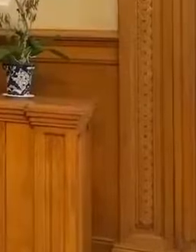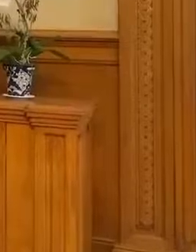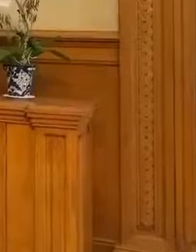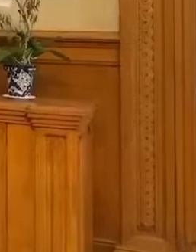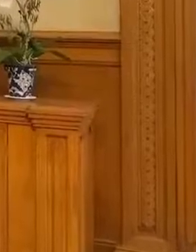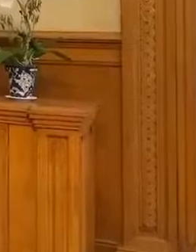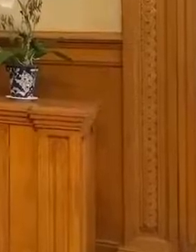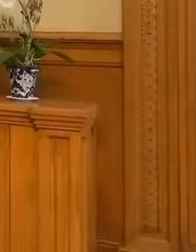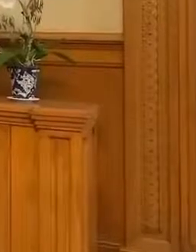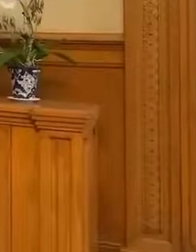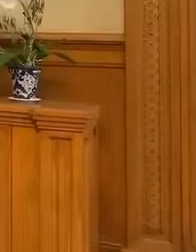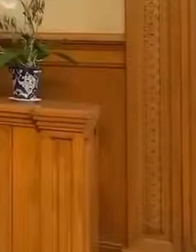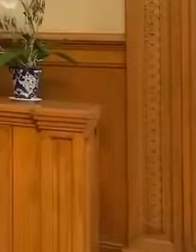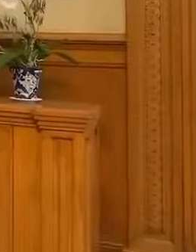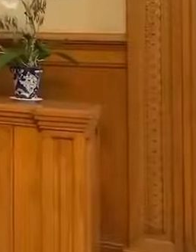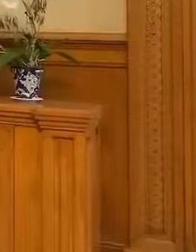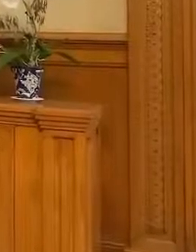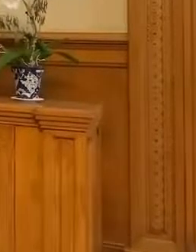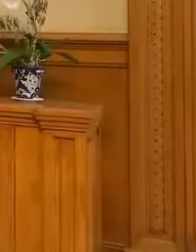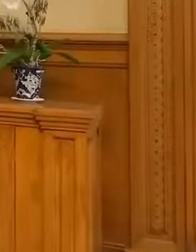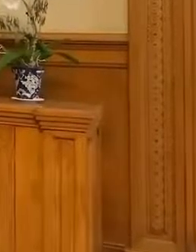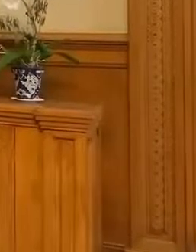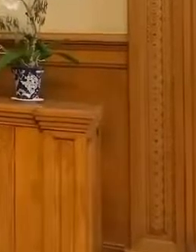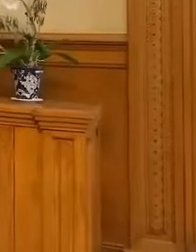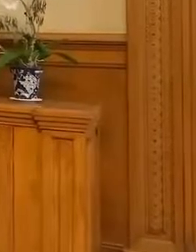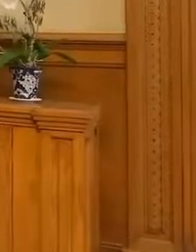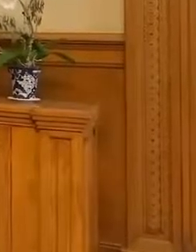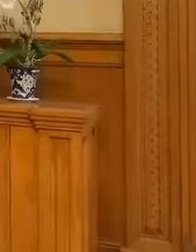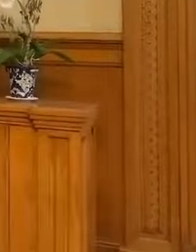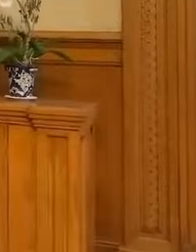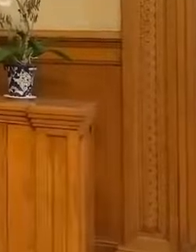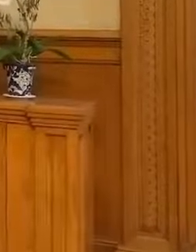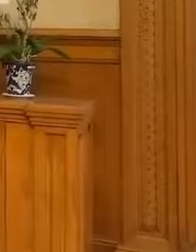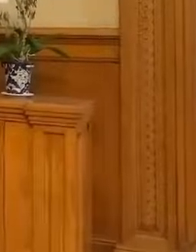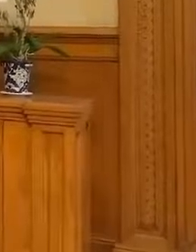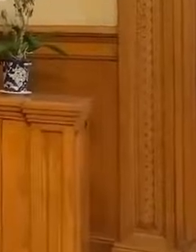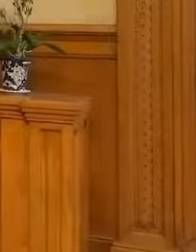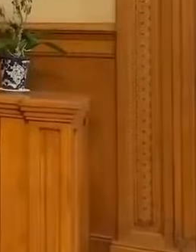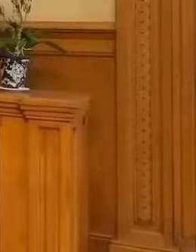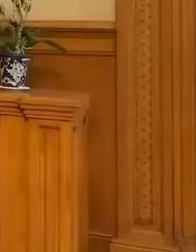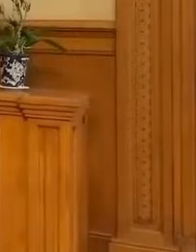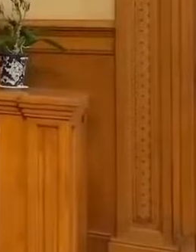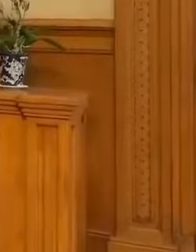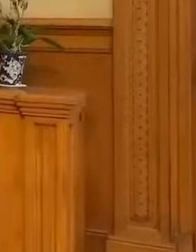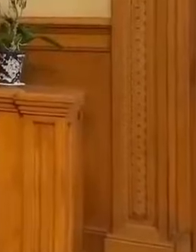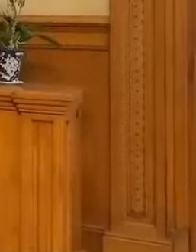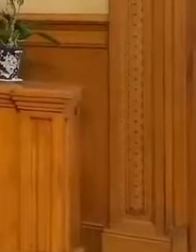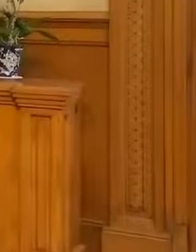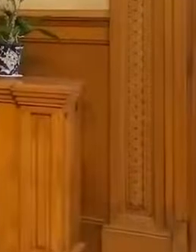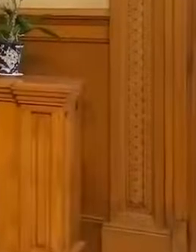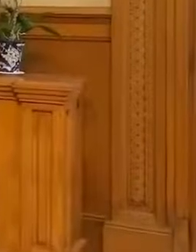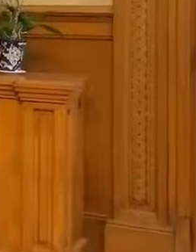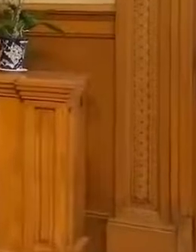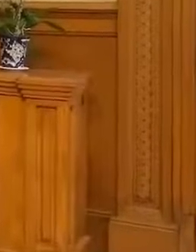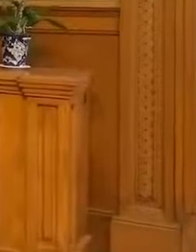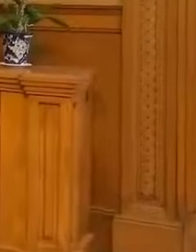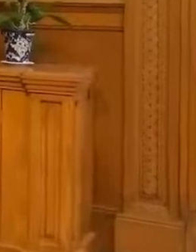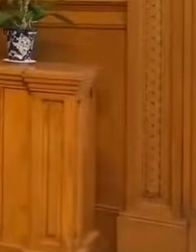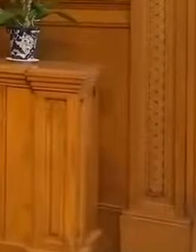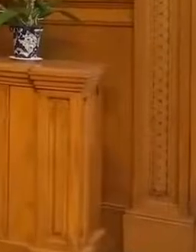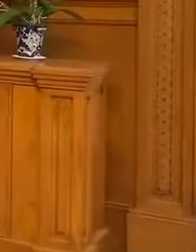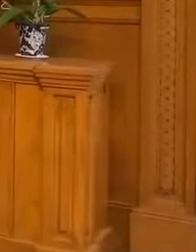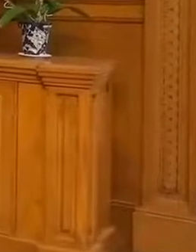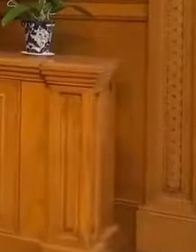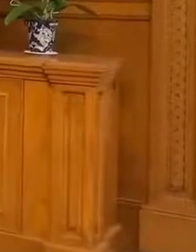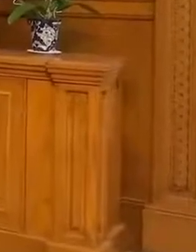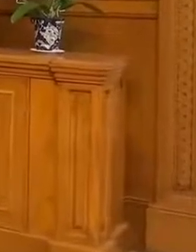poderosa. Además, tenemos una misión por delante. Tenemos que